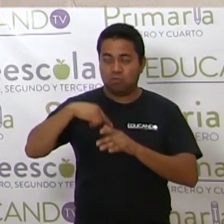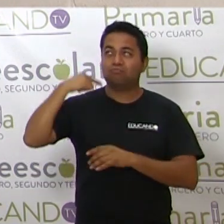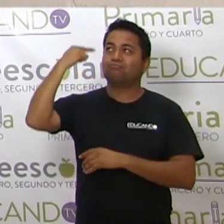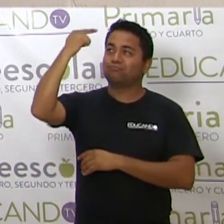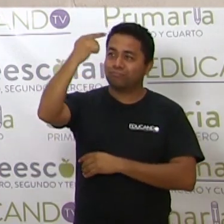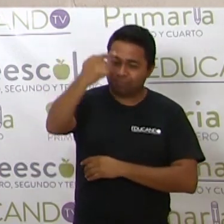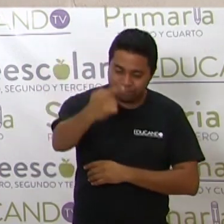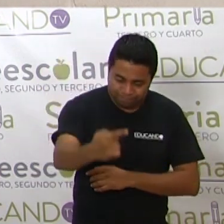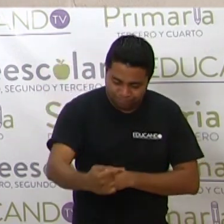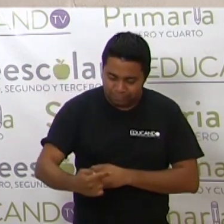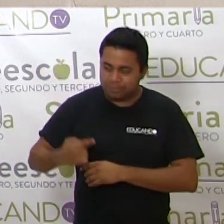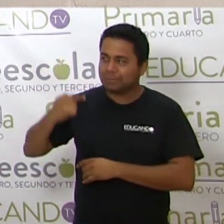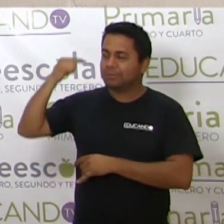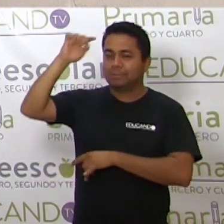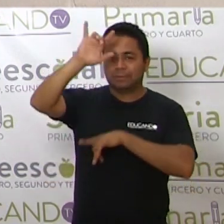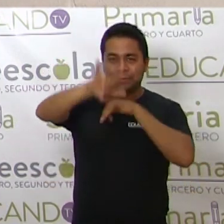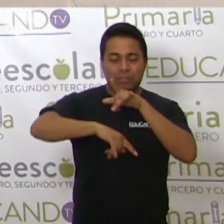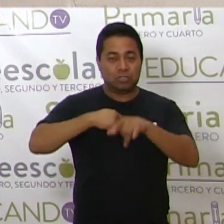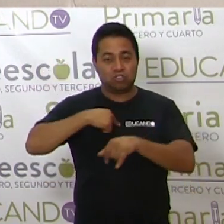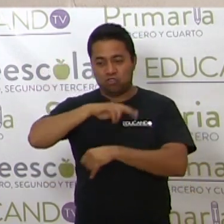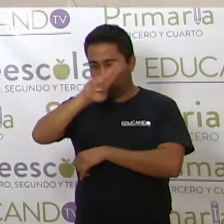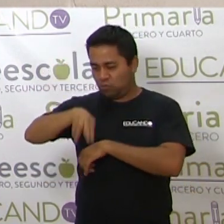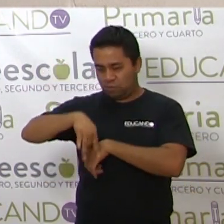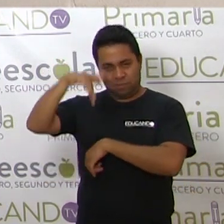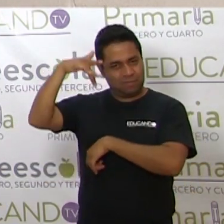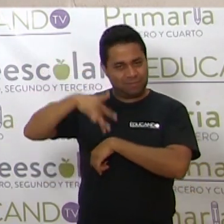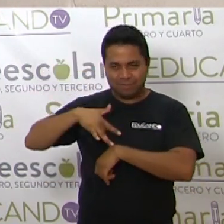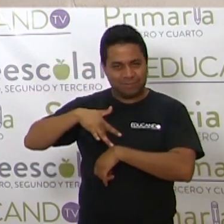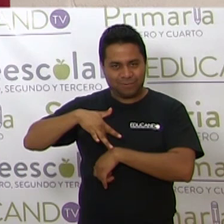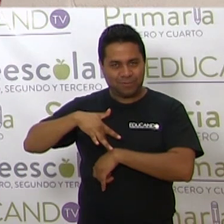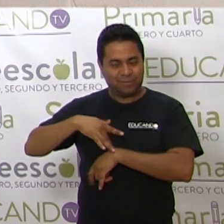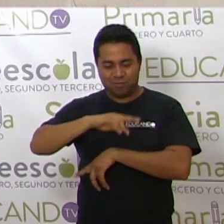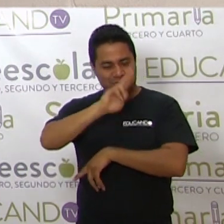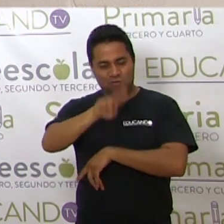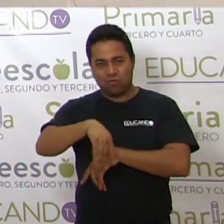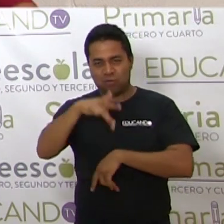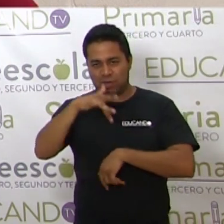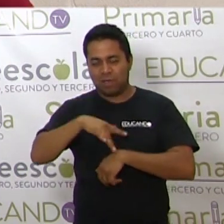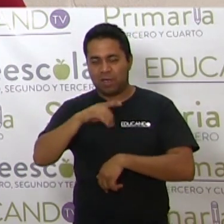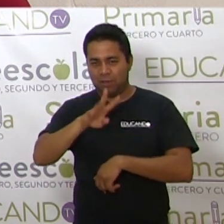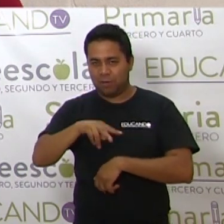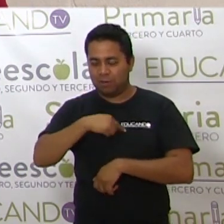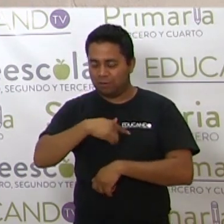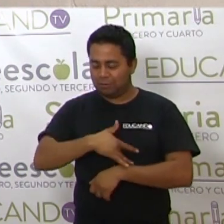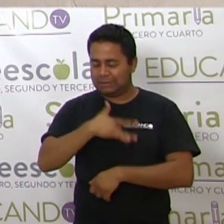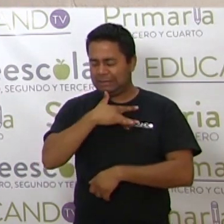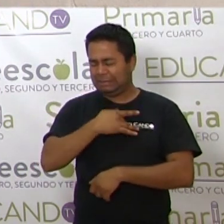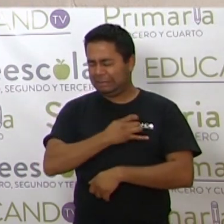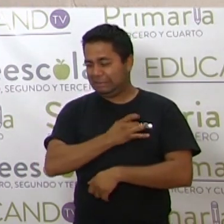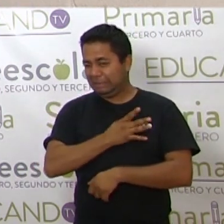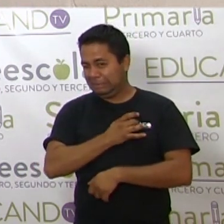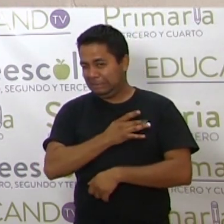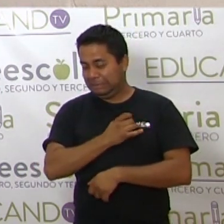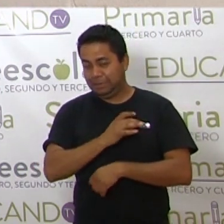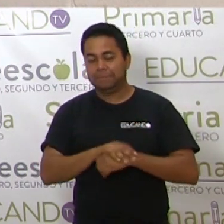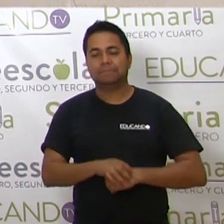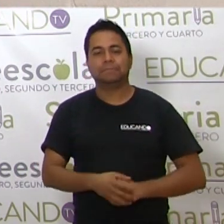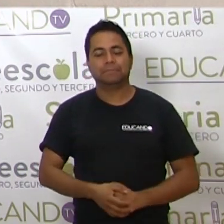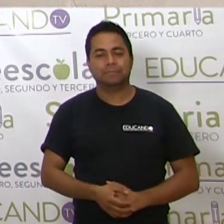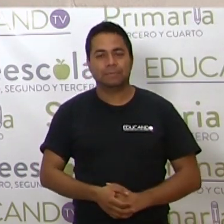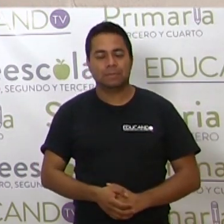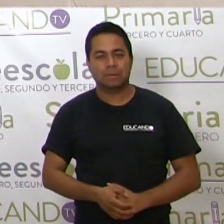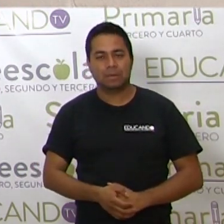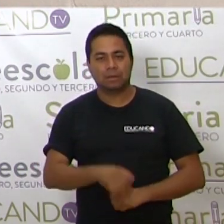no me voy a subir nunca mente jamás en mi vida la rueda de la fortuna me da miedo encontramos